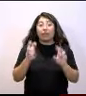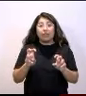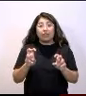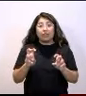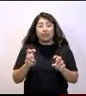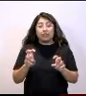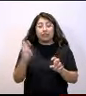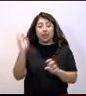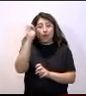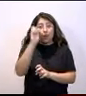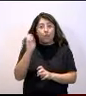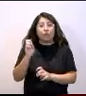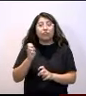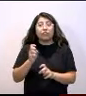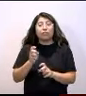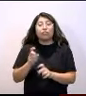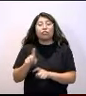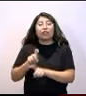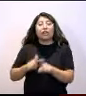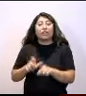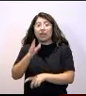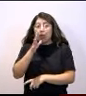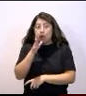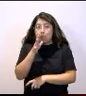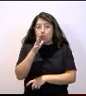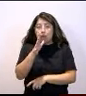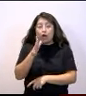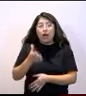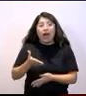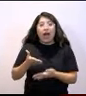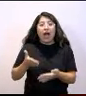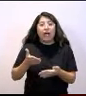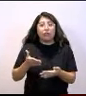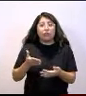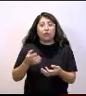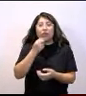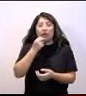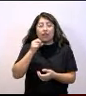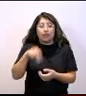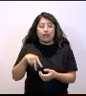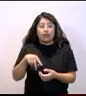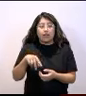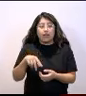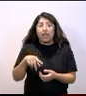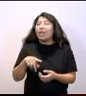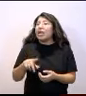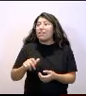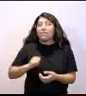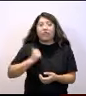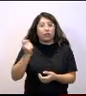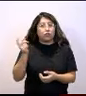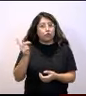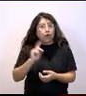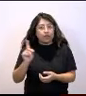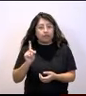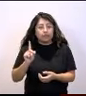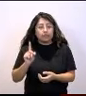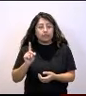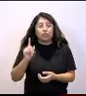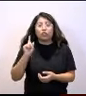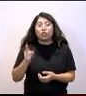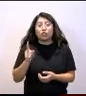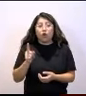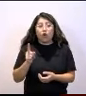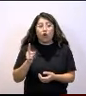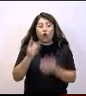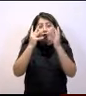la merma de ingresos que favorece efectivamente, y no es ninguna falacia, efectivamente solo hay que